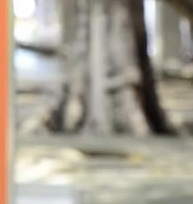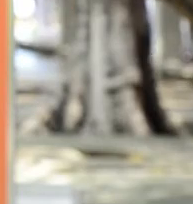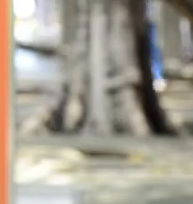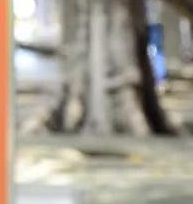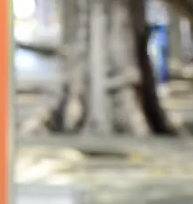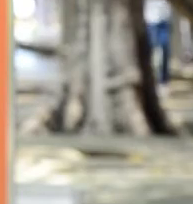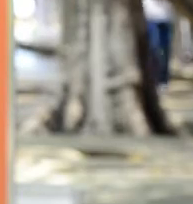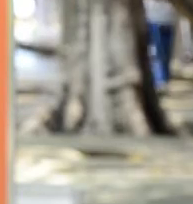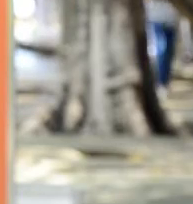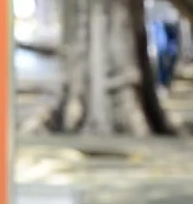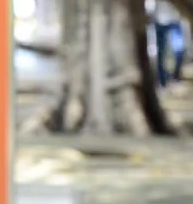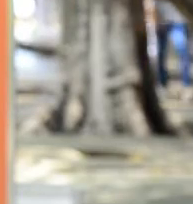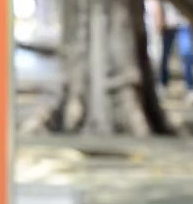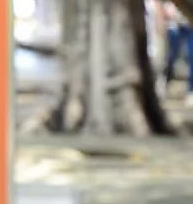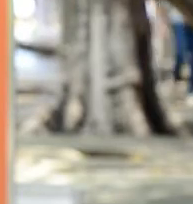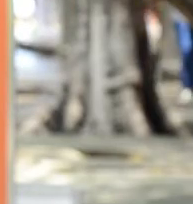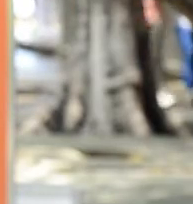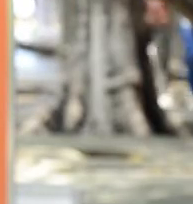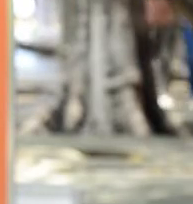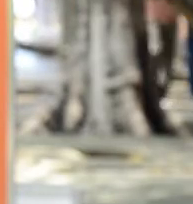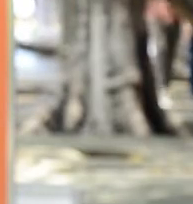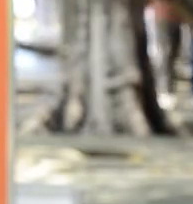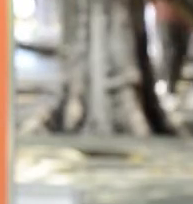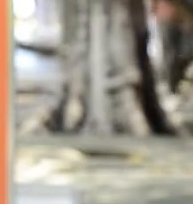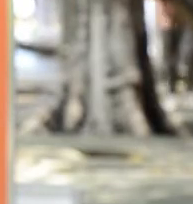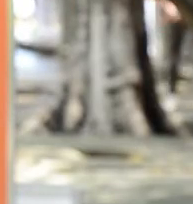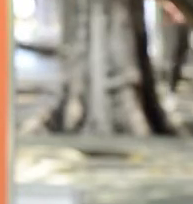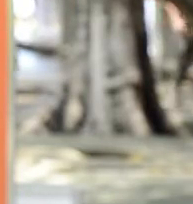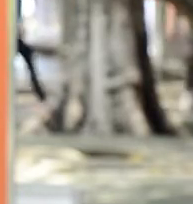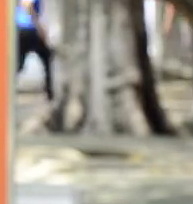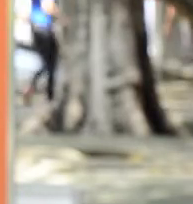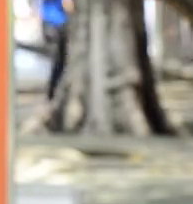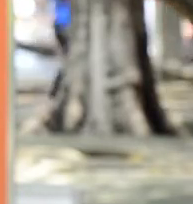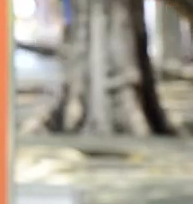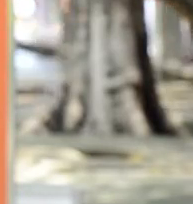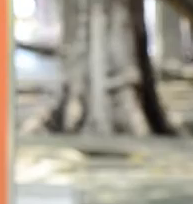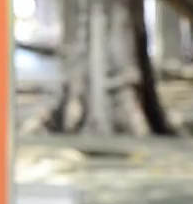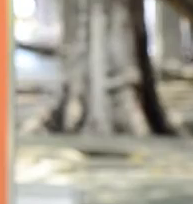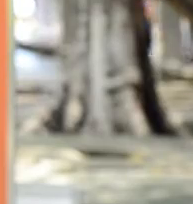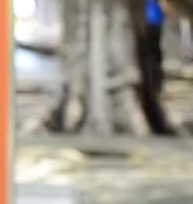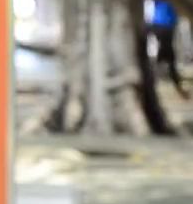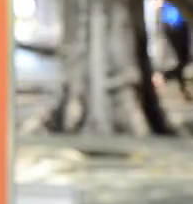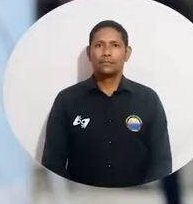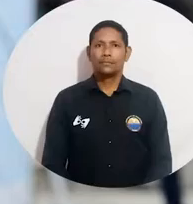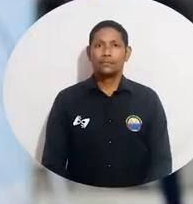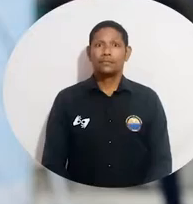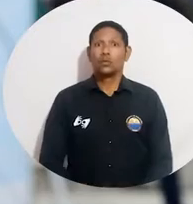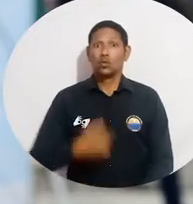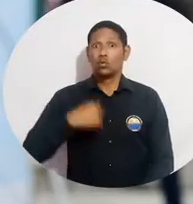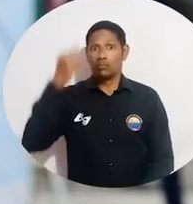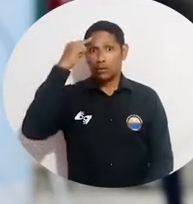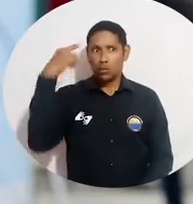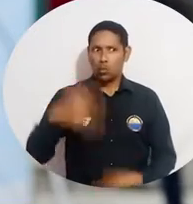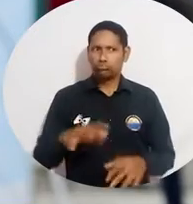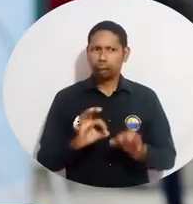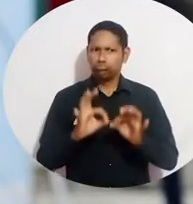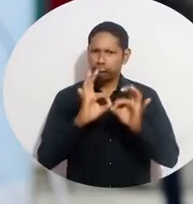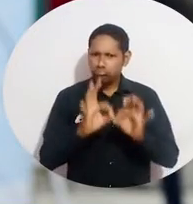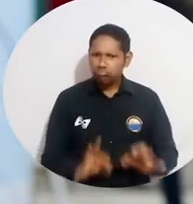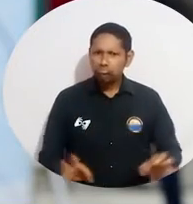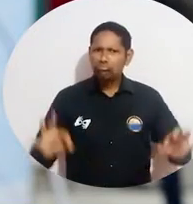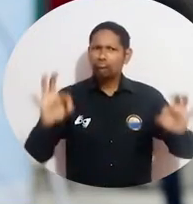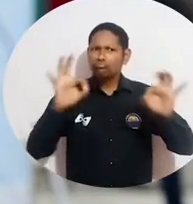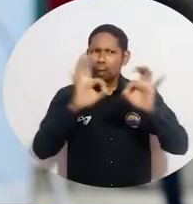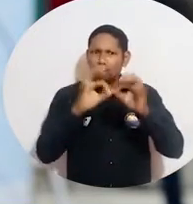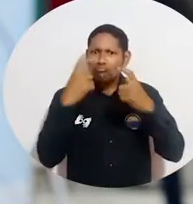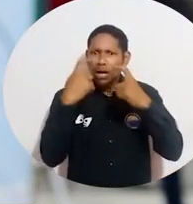ofreciendo en educación, en especial, pues, obviamente, la maestría en educación. Creo que lo más importante